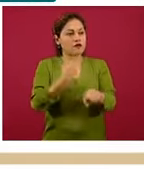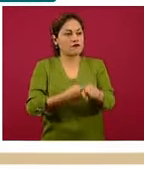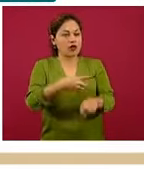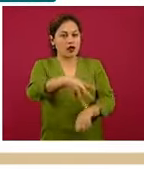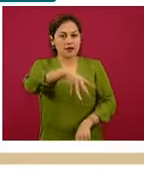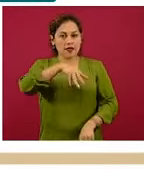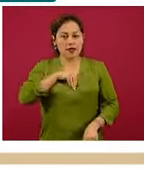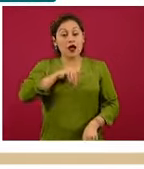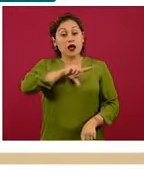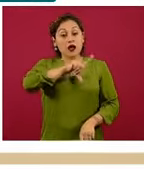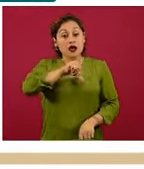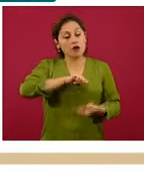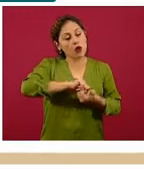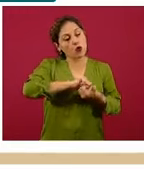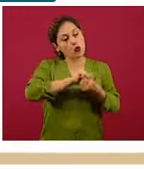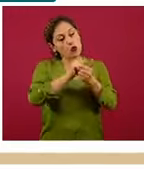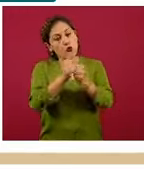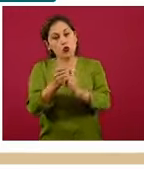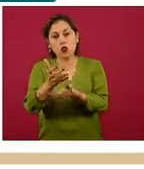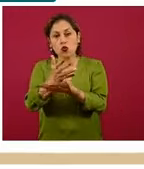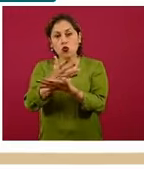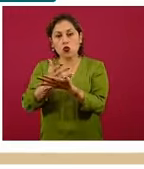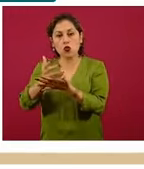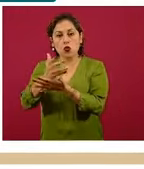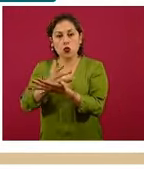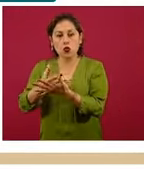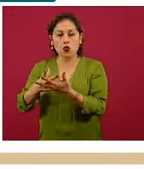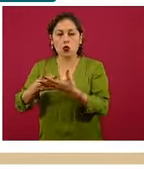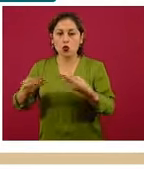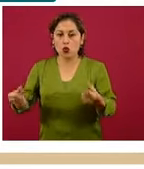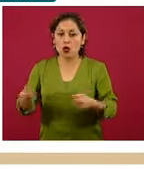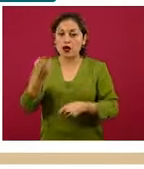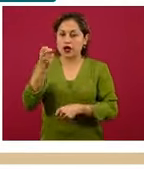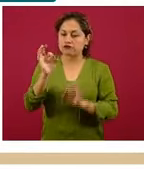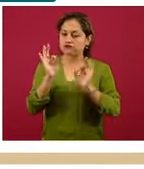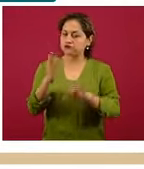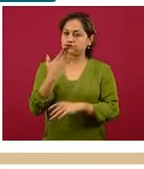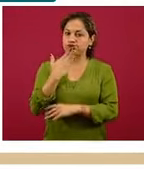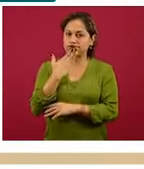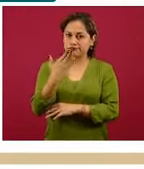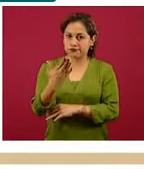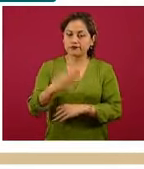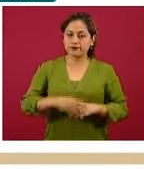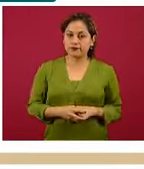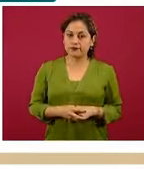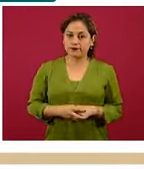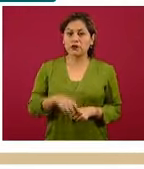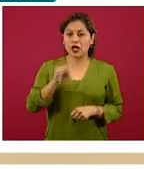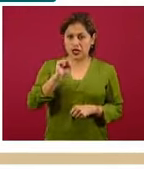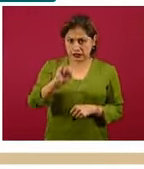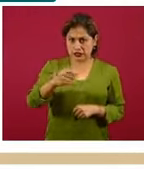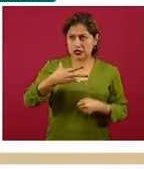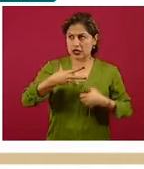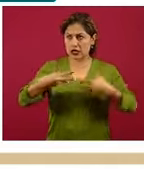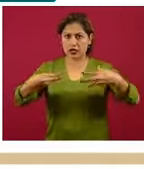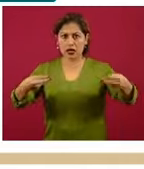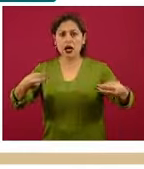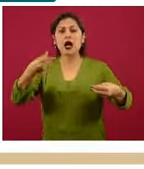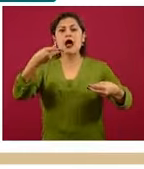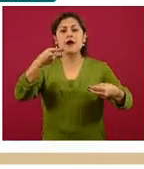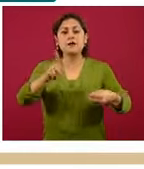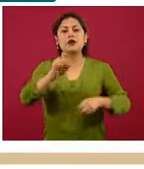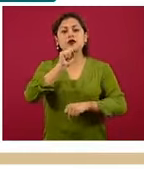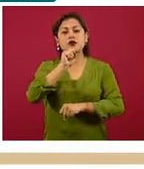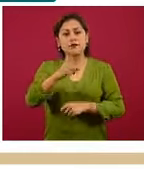decir, en la medida que los casos se están presentando y que estos se están incrementando, también se están recuperando de la enfermedad, y estamos